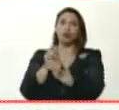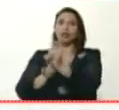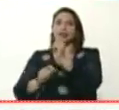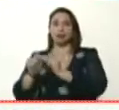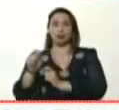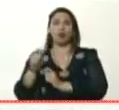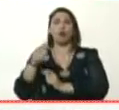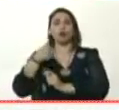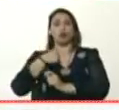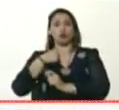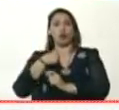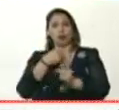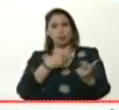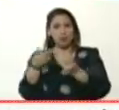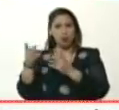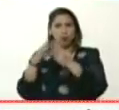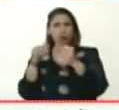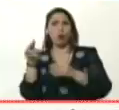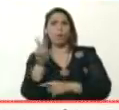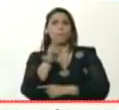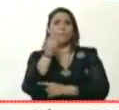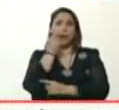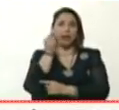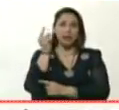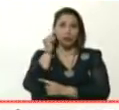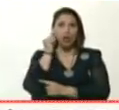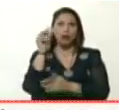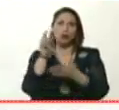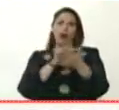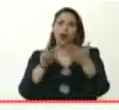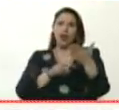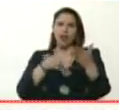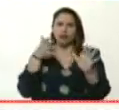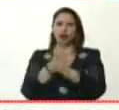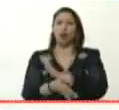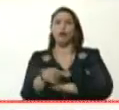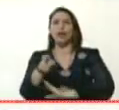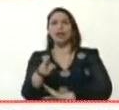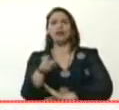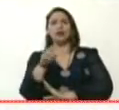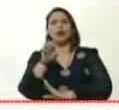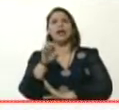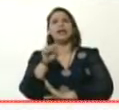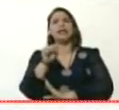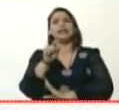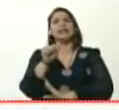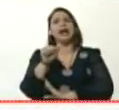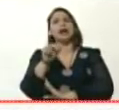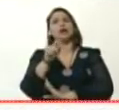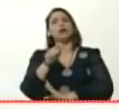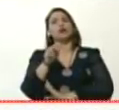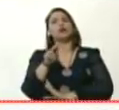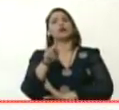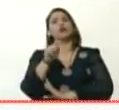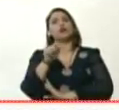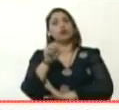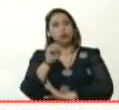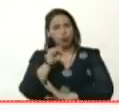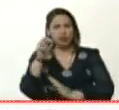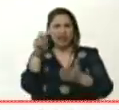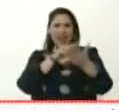todos los venezolanos y venezolanas. Lean esta constitución a ver si en alguna